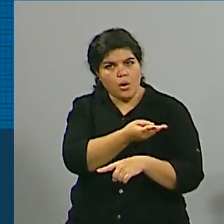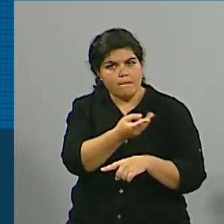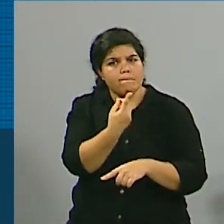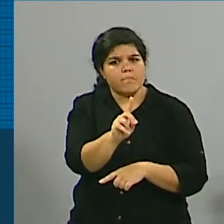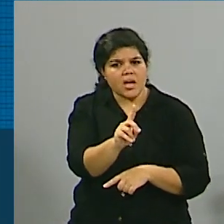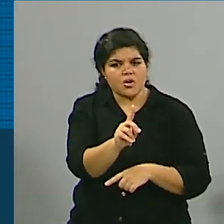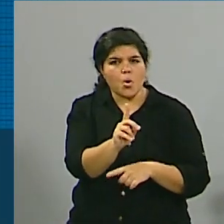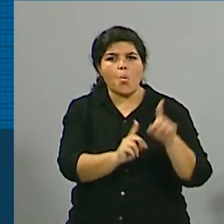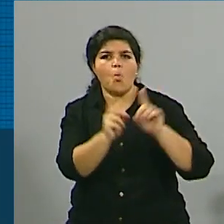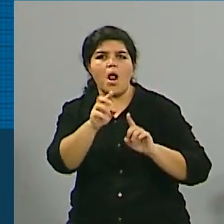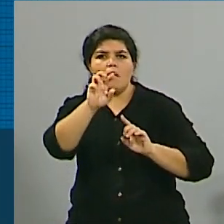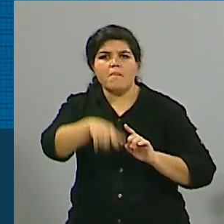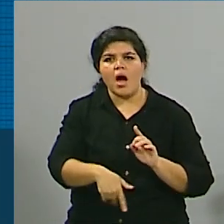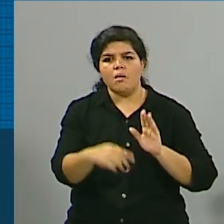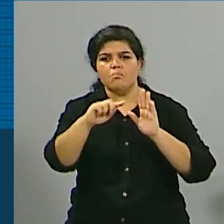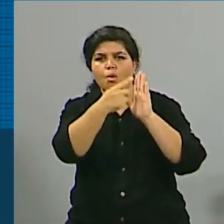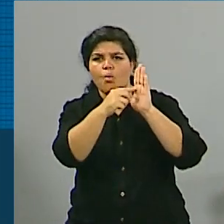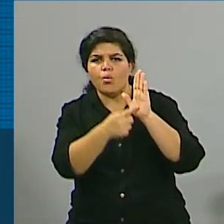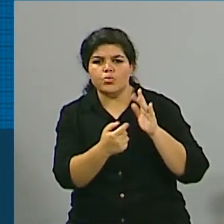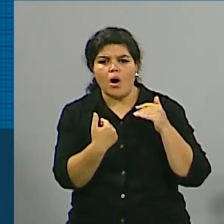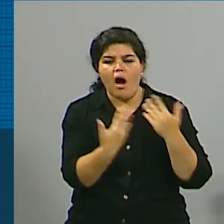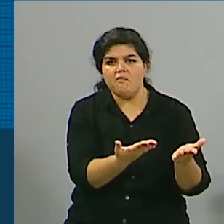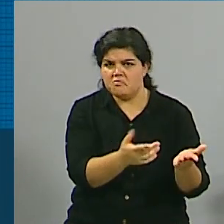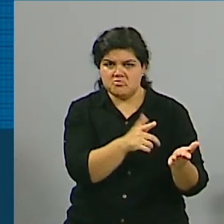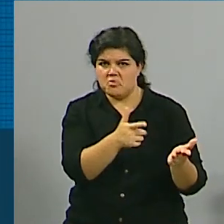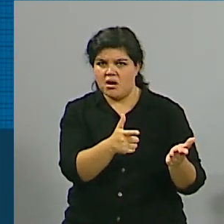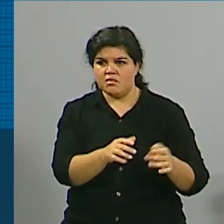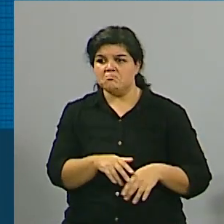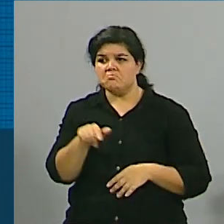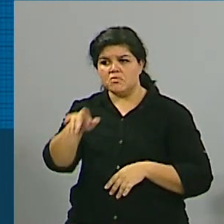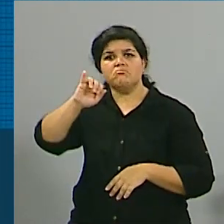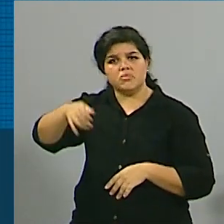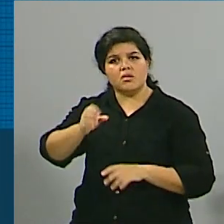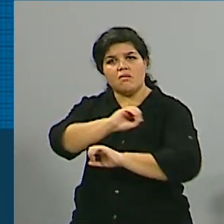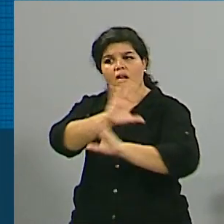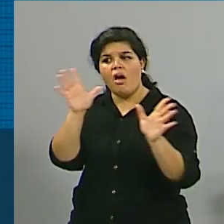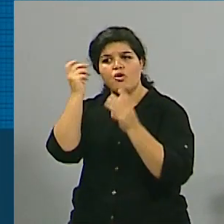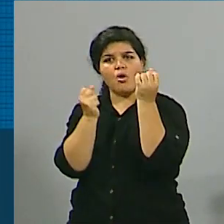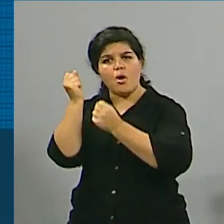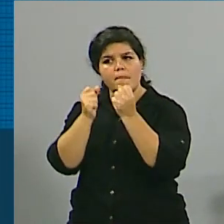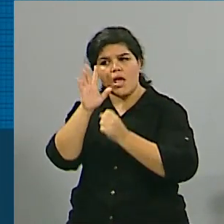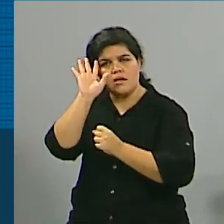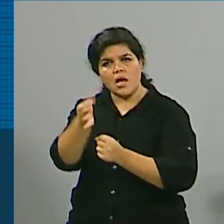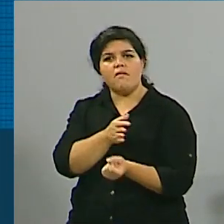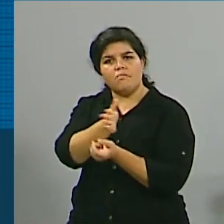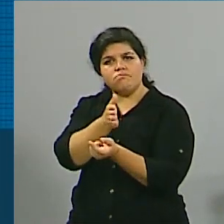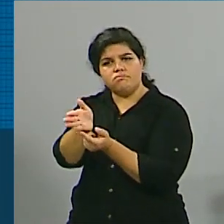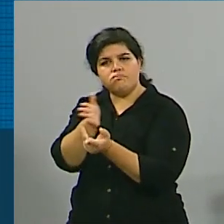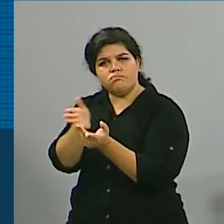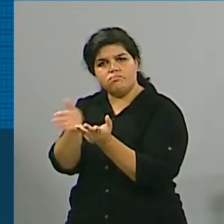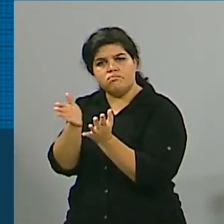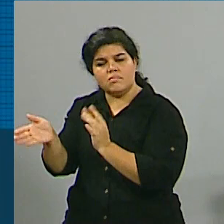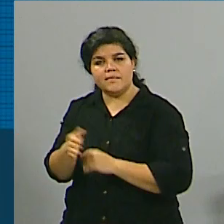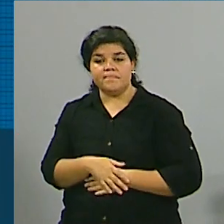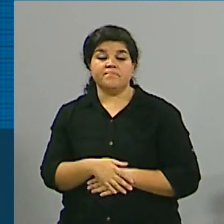de las cosas que le juegan a favor a Milei, me parece. Exactamente, por un lado la parte económica, que